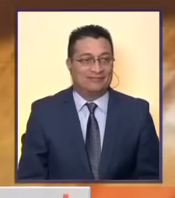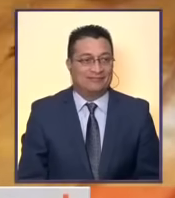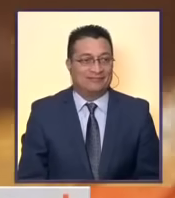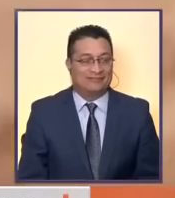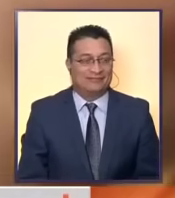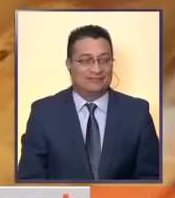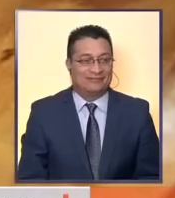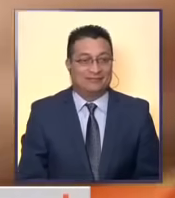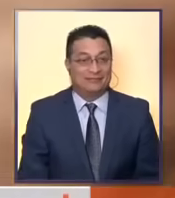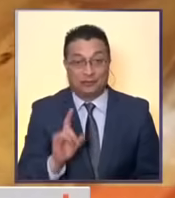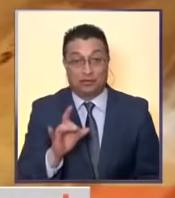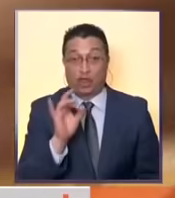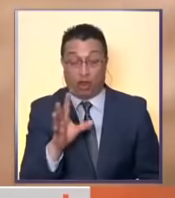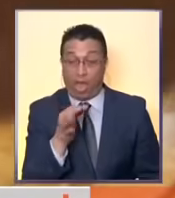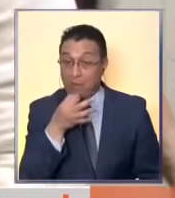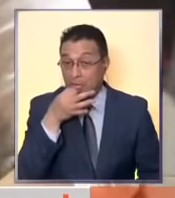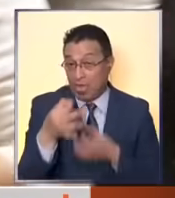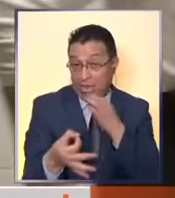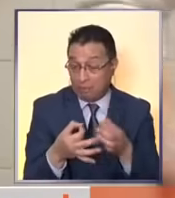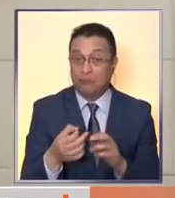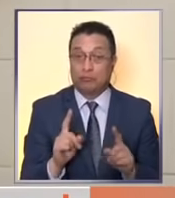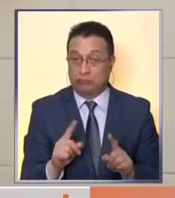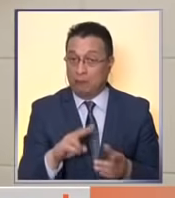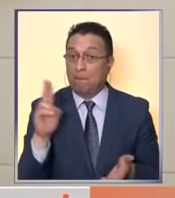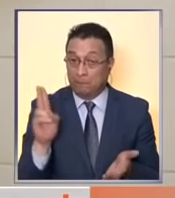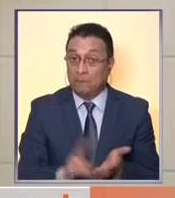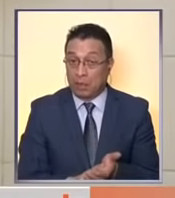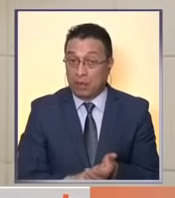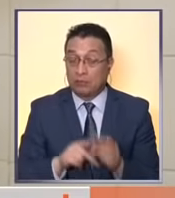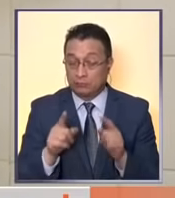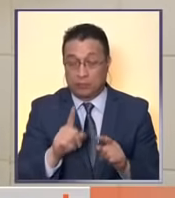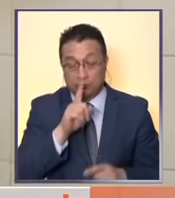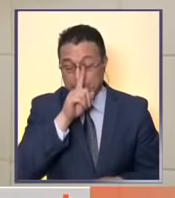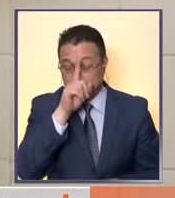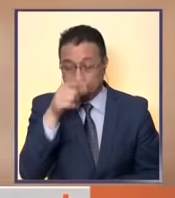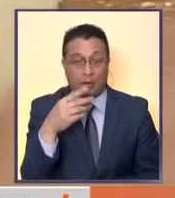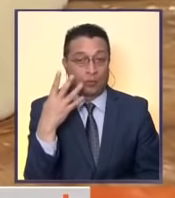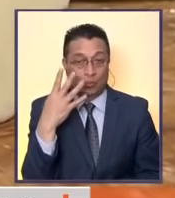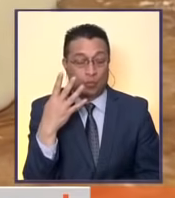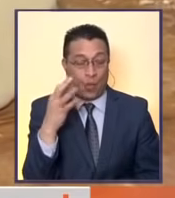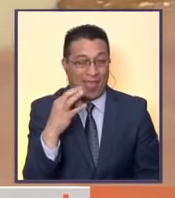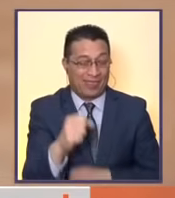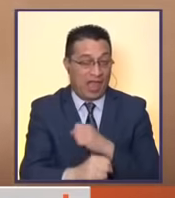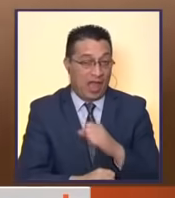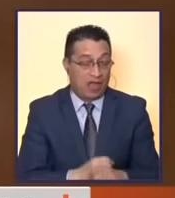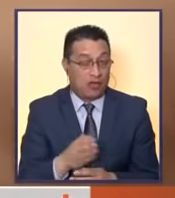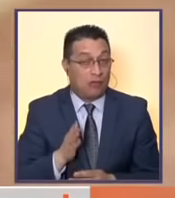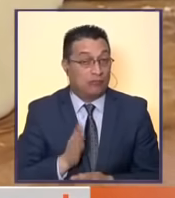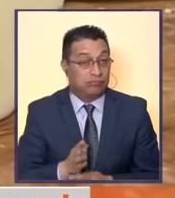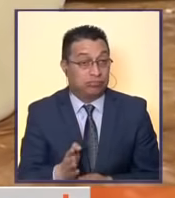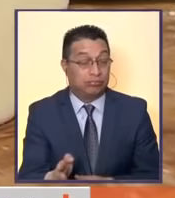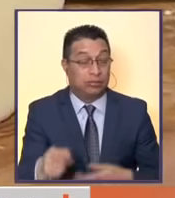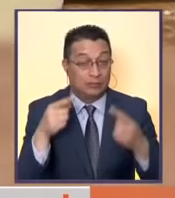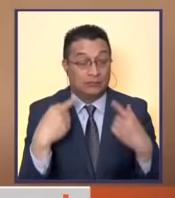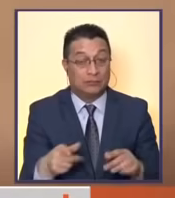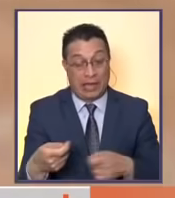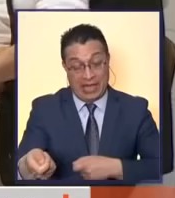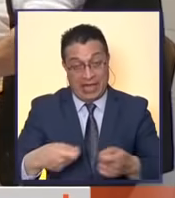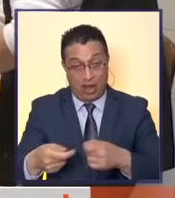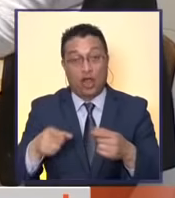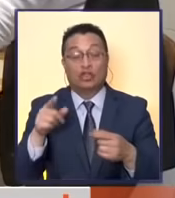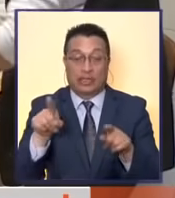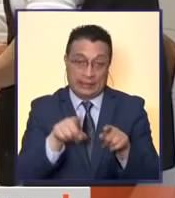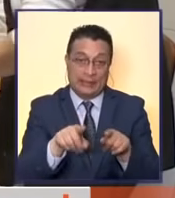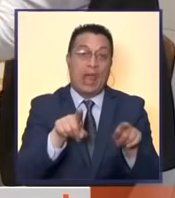No lo dice porque las prepara ella. Estas empanadas son tradición desde hace 4 décadas, un negocio del que ella y su hermana son